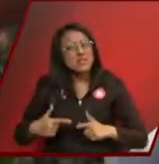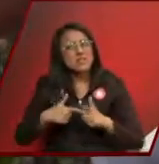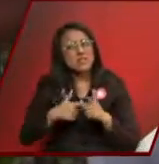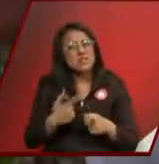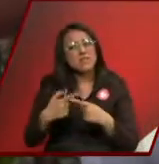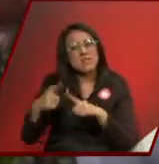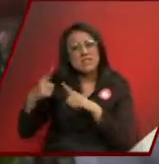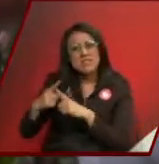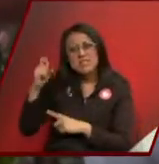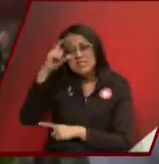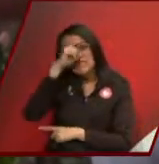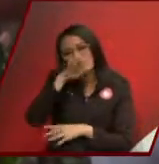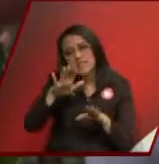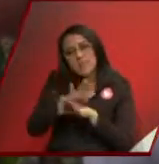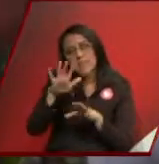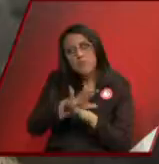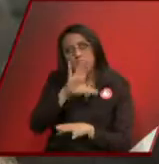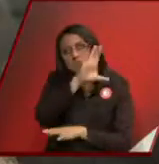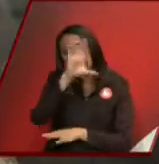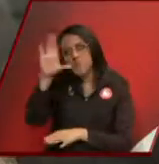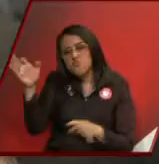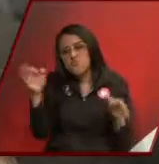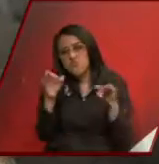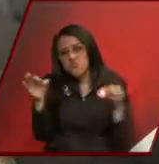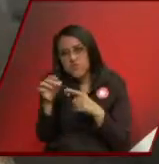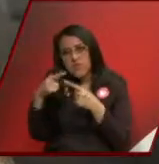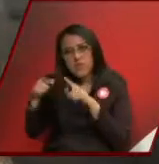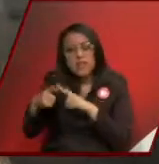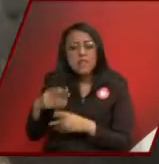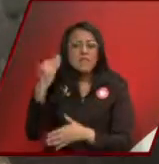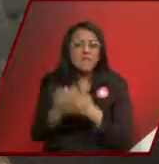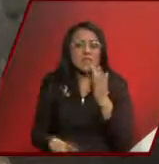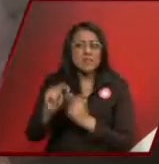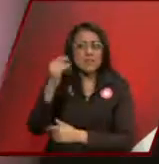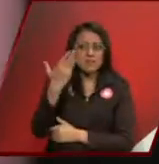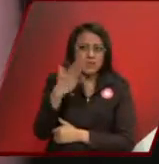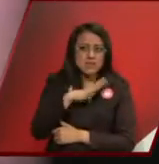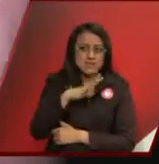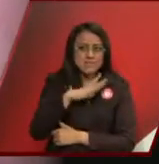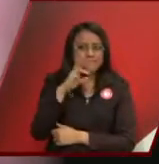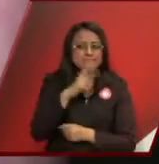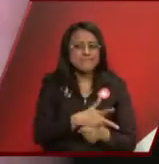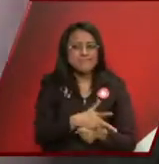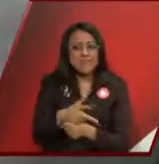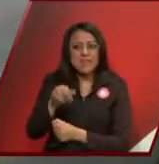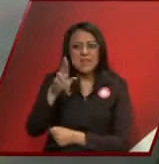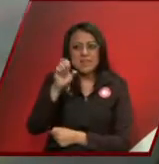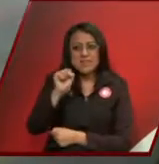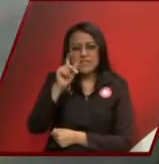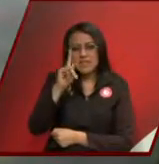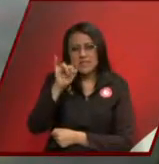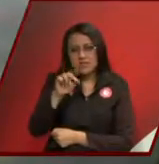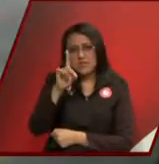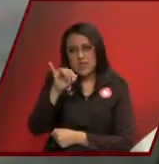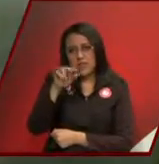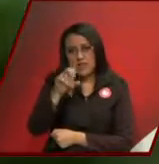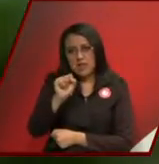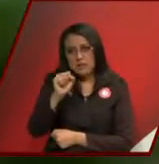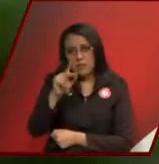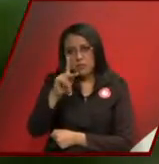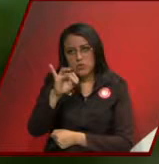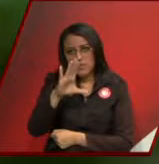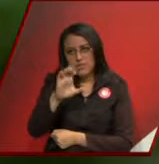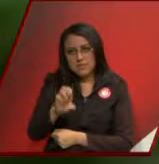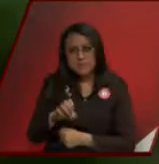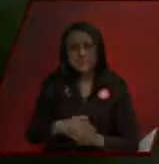a las dificultades de los cambios climáticos y la falta de tecnologías. Con imágenes de René Santos, Vianey Ponce Gómez.